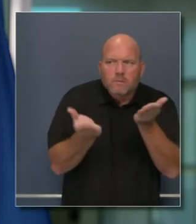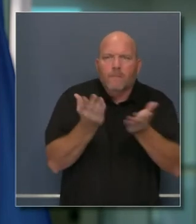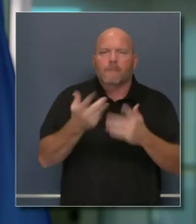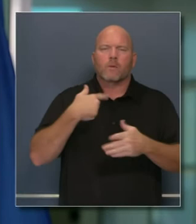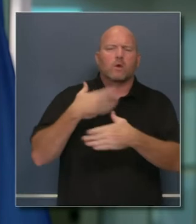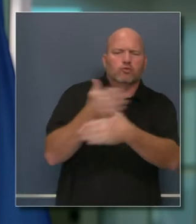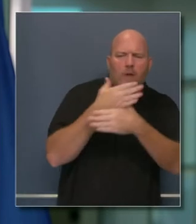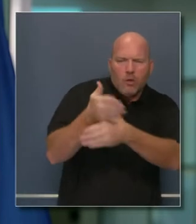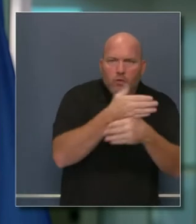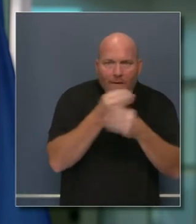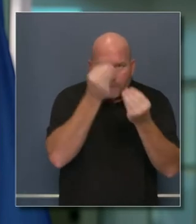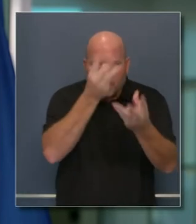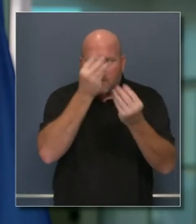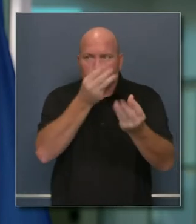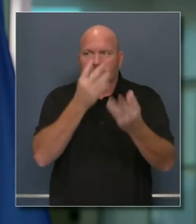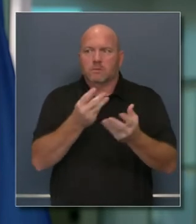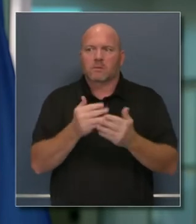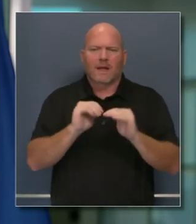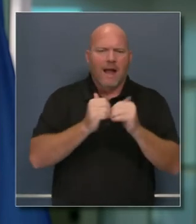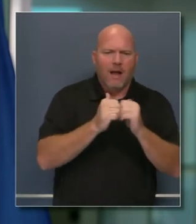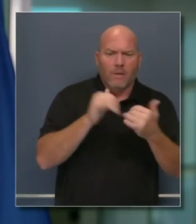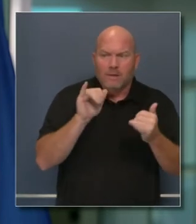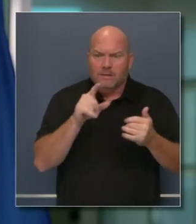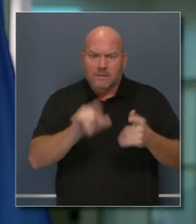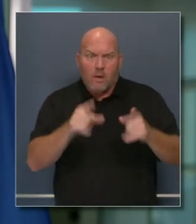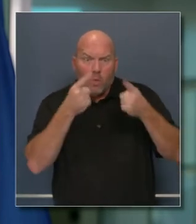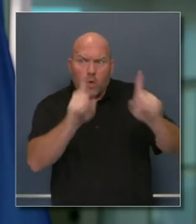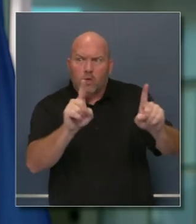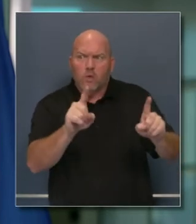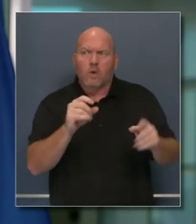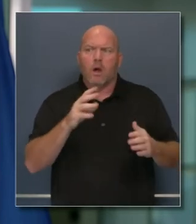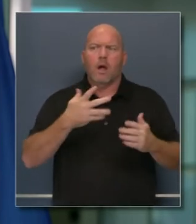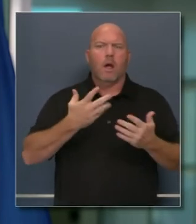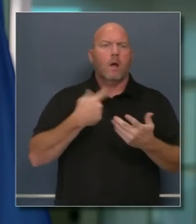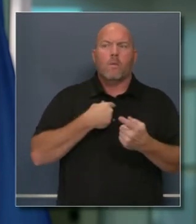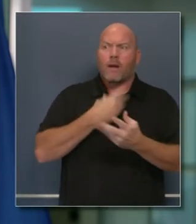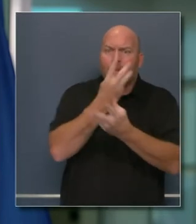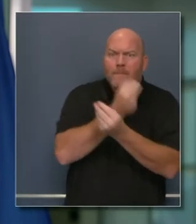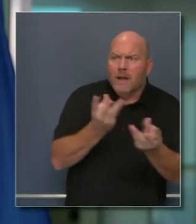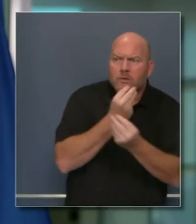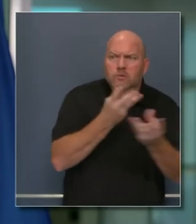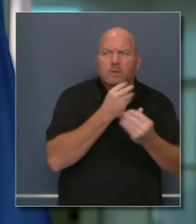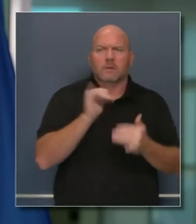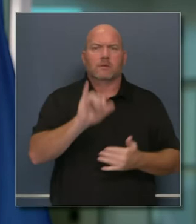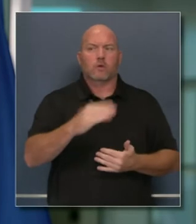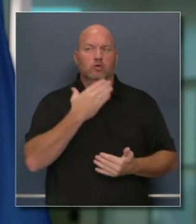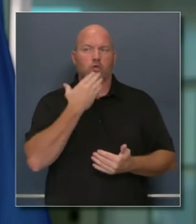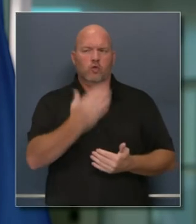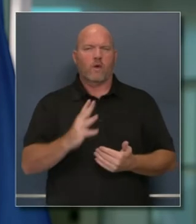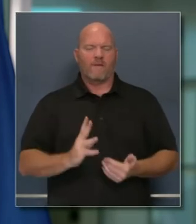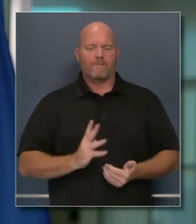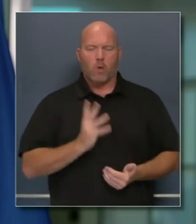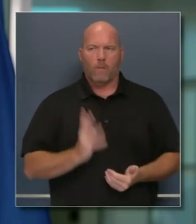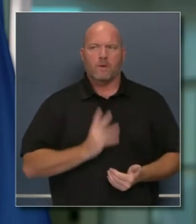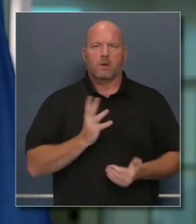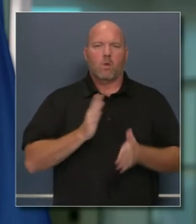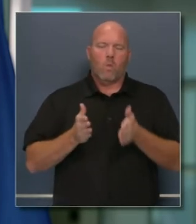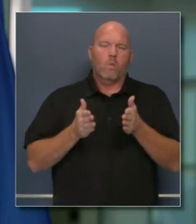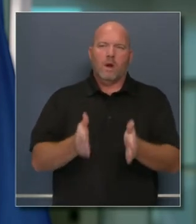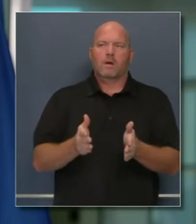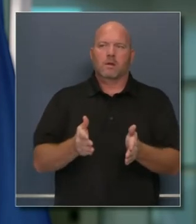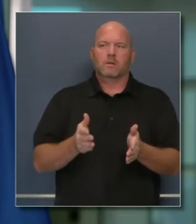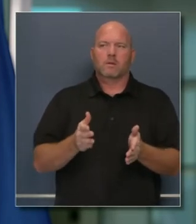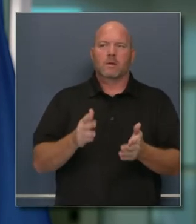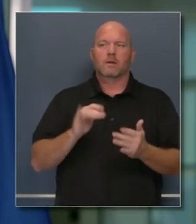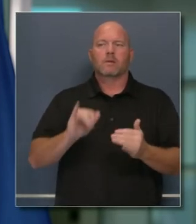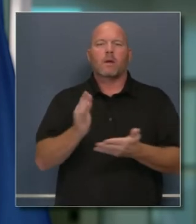sus condados respecto a guía, respecto a mandatos, respecto a anuncios públicos. Así que esto es una